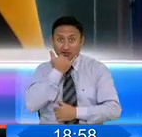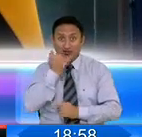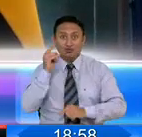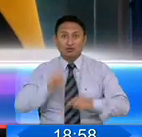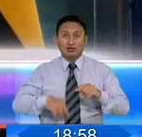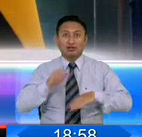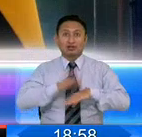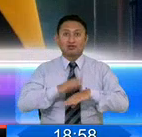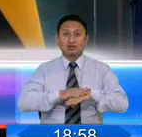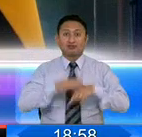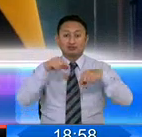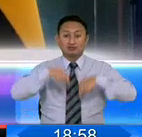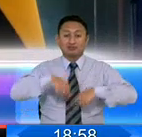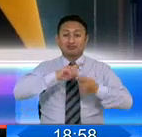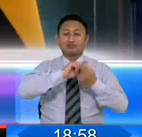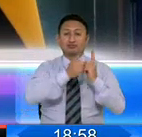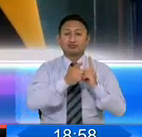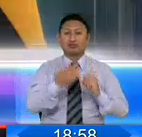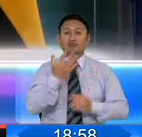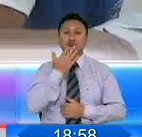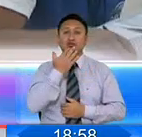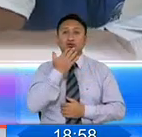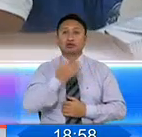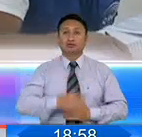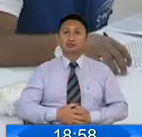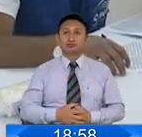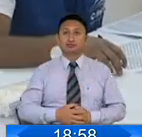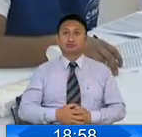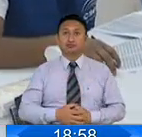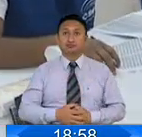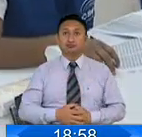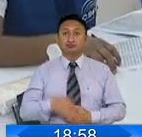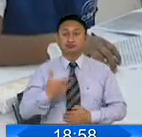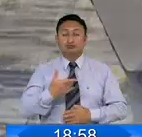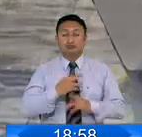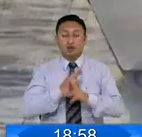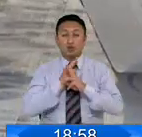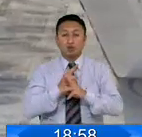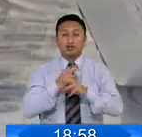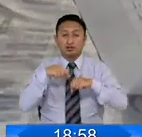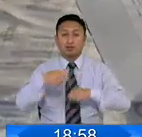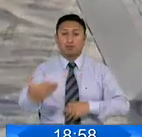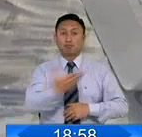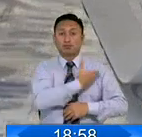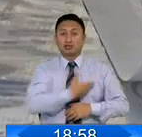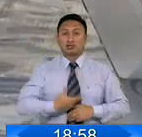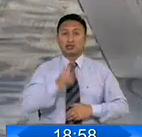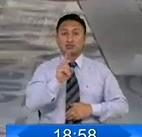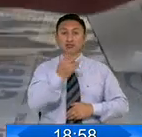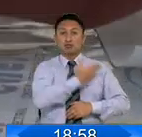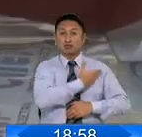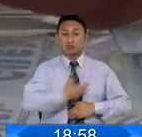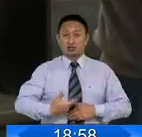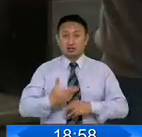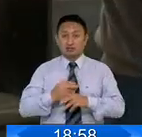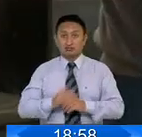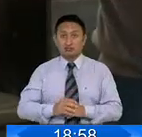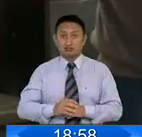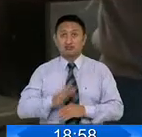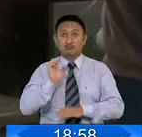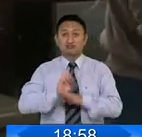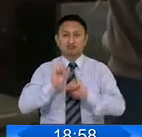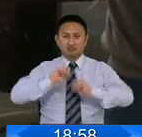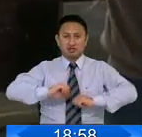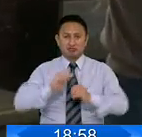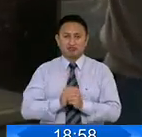la medida que tomamos es cambiar de color. Y que los resultados preliminares de presidente y vicepresidente de la República se conocerán